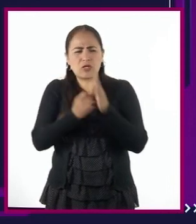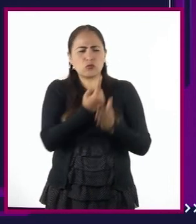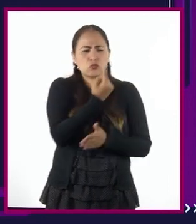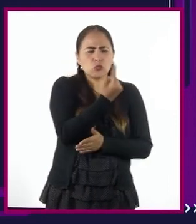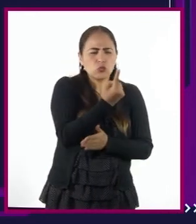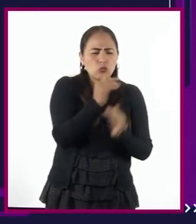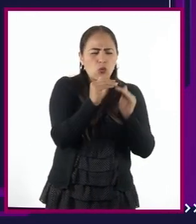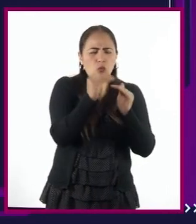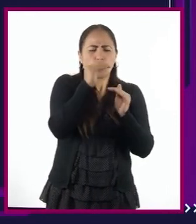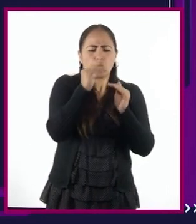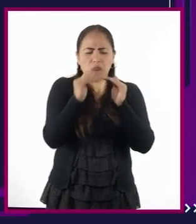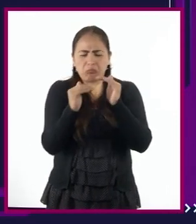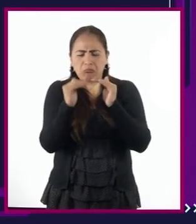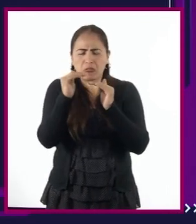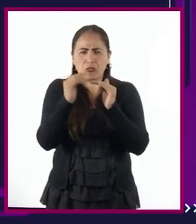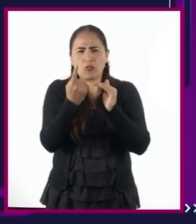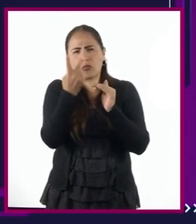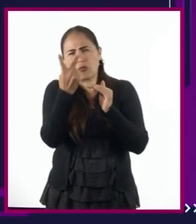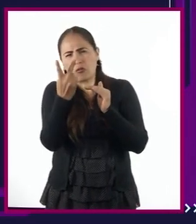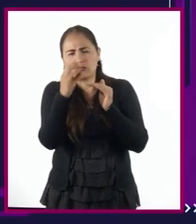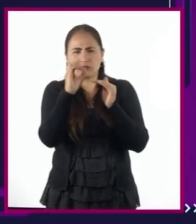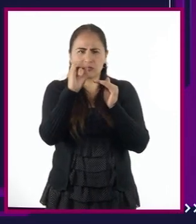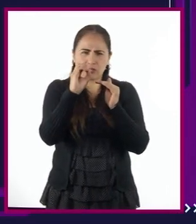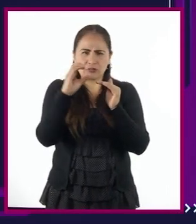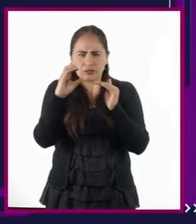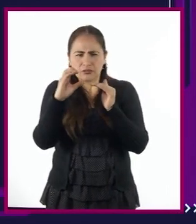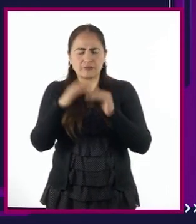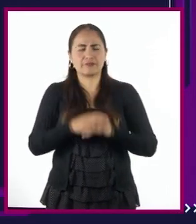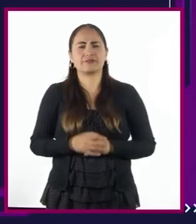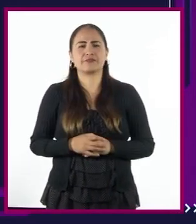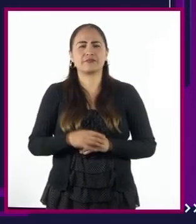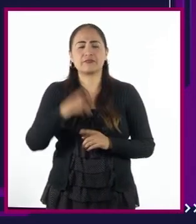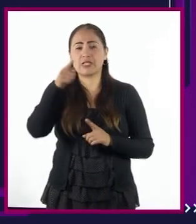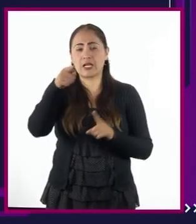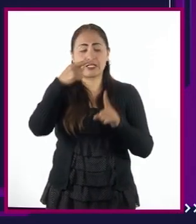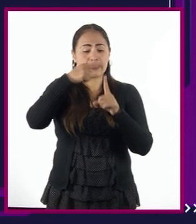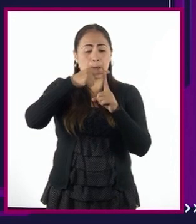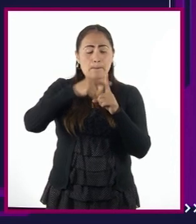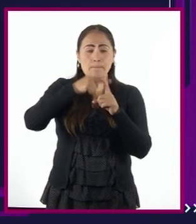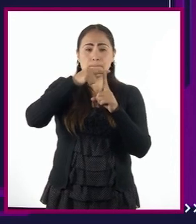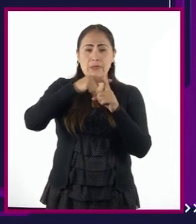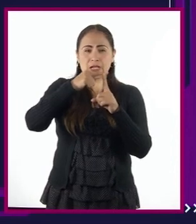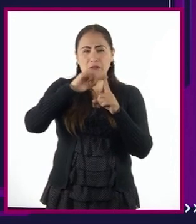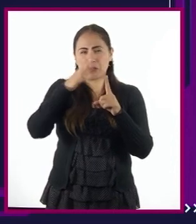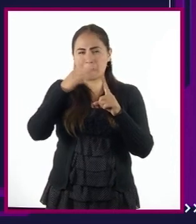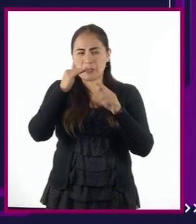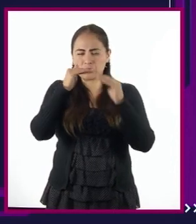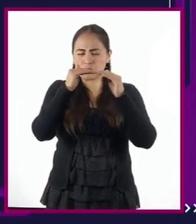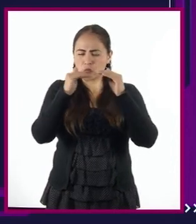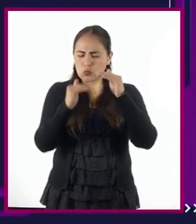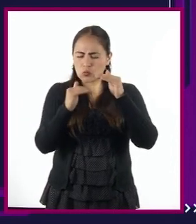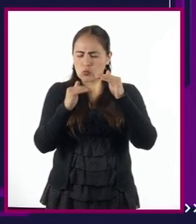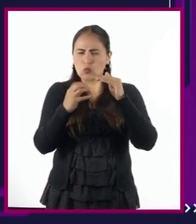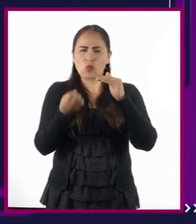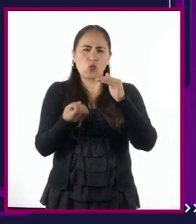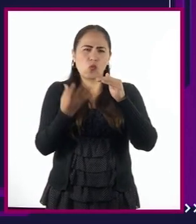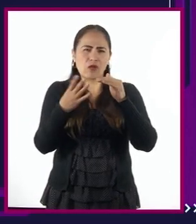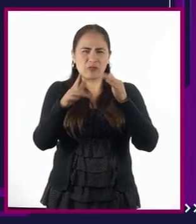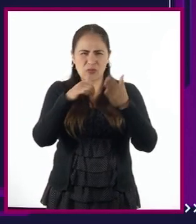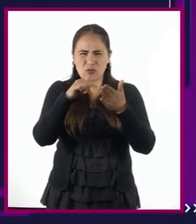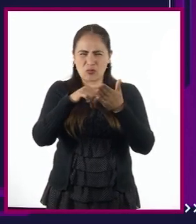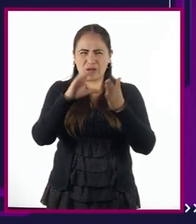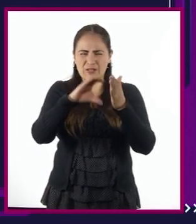grados Celsius, lo que permite afirmar que la temperatura mínima promedio en Cancún está